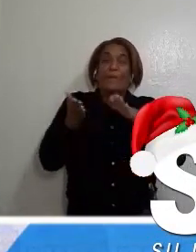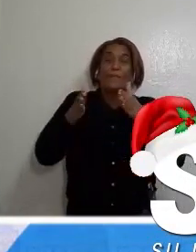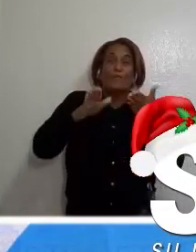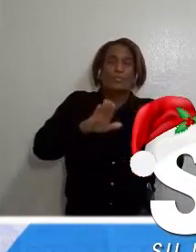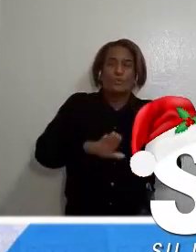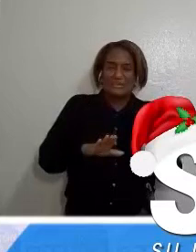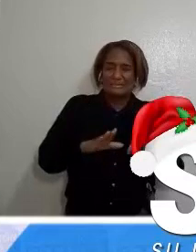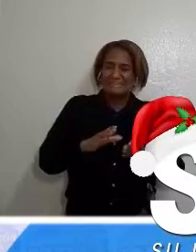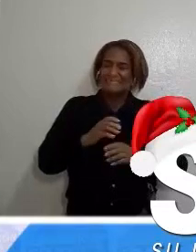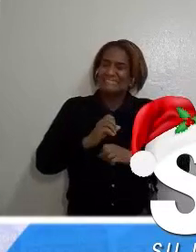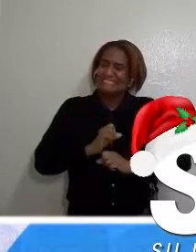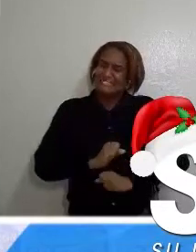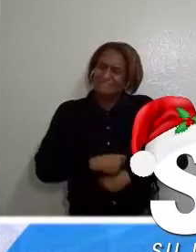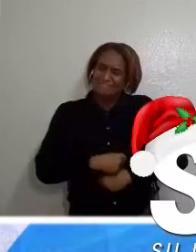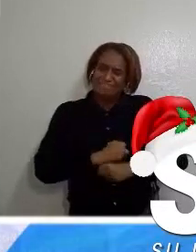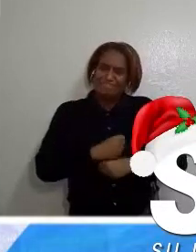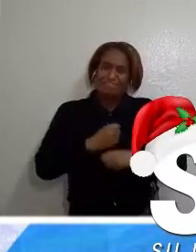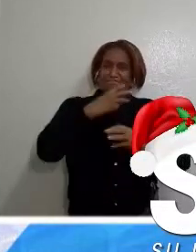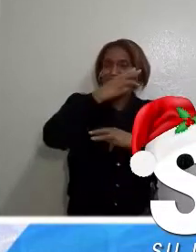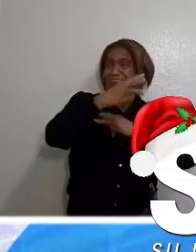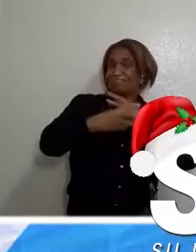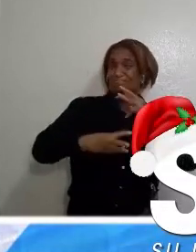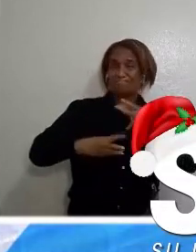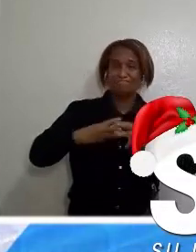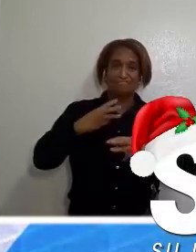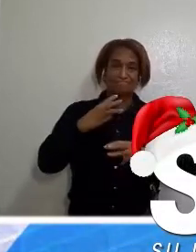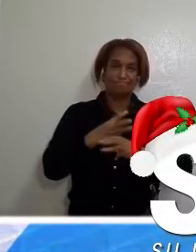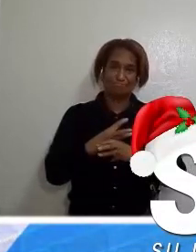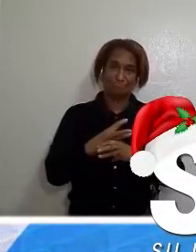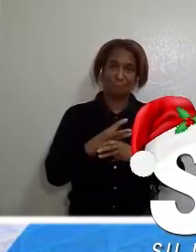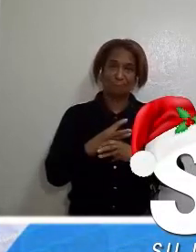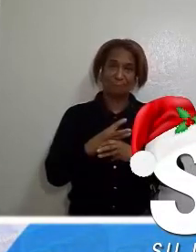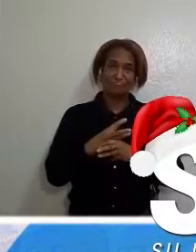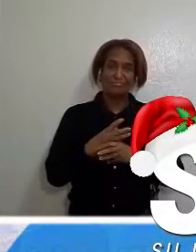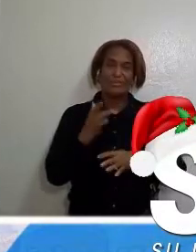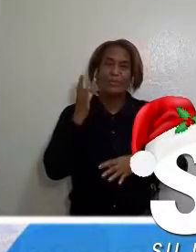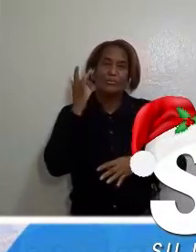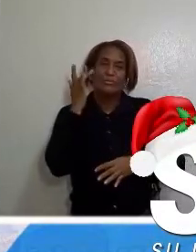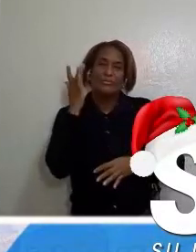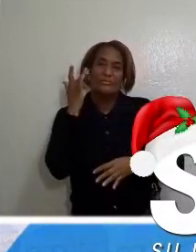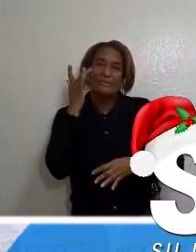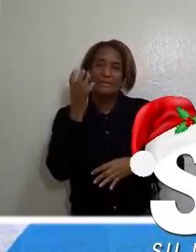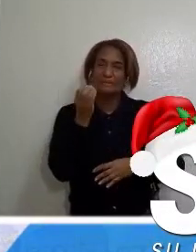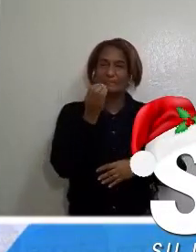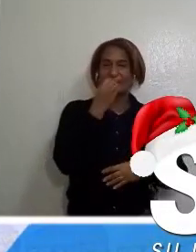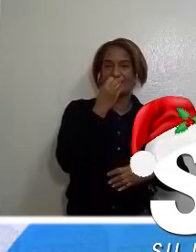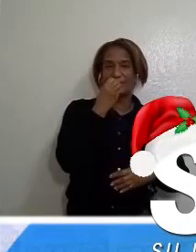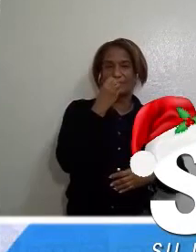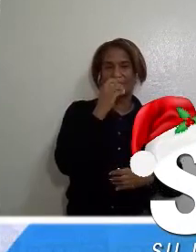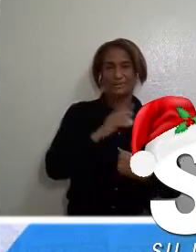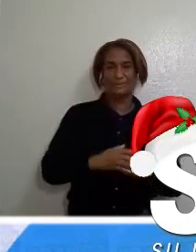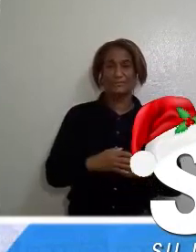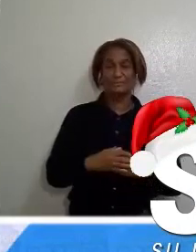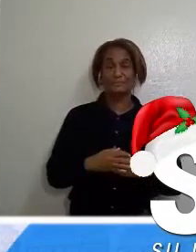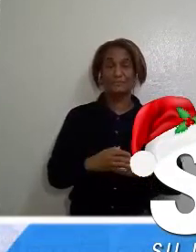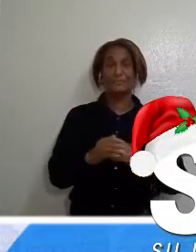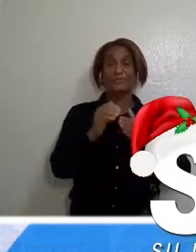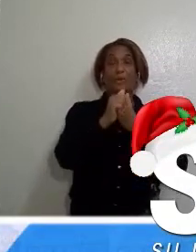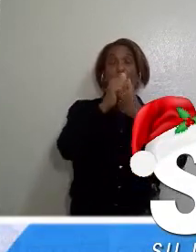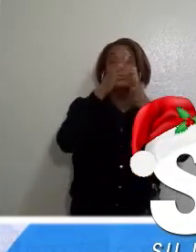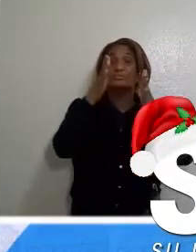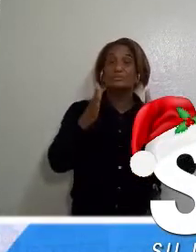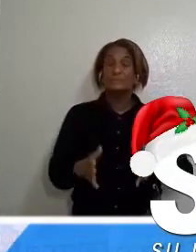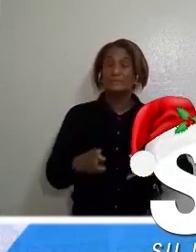cuidar lo suyo eso es En referencia a muchos jóvenes que a temprana edad